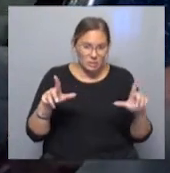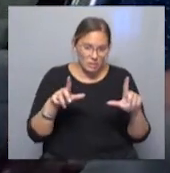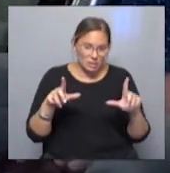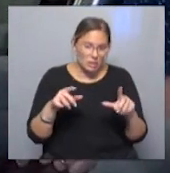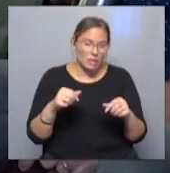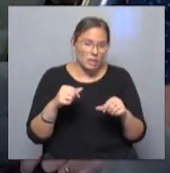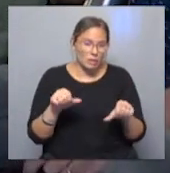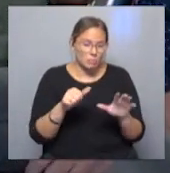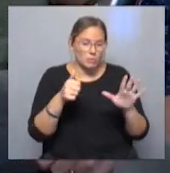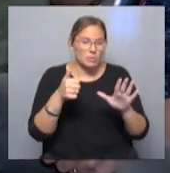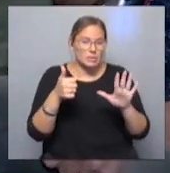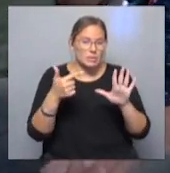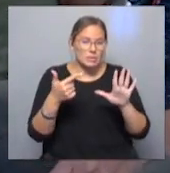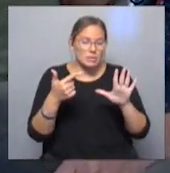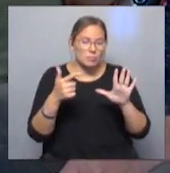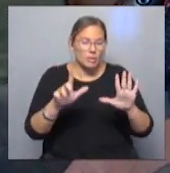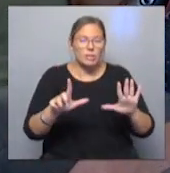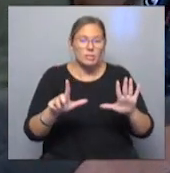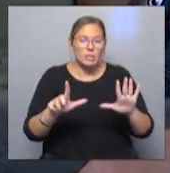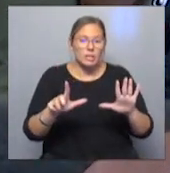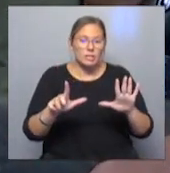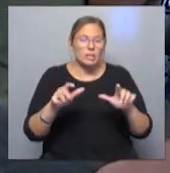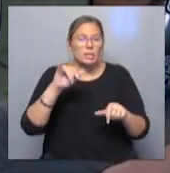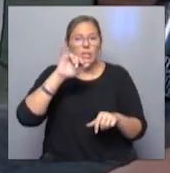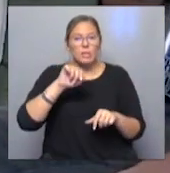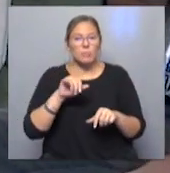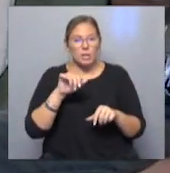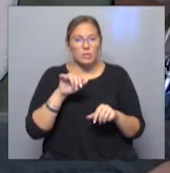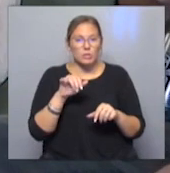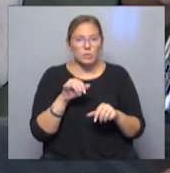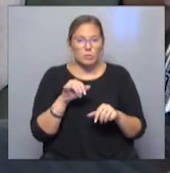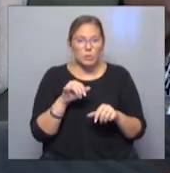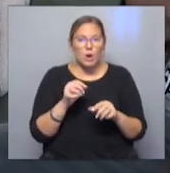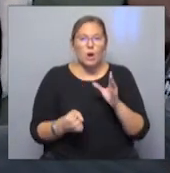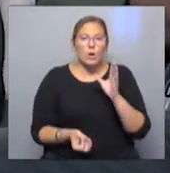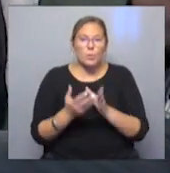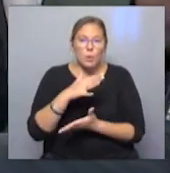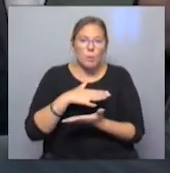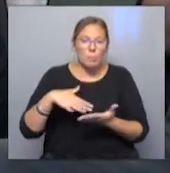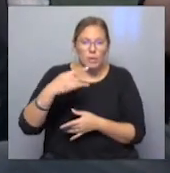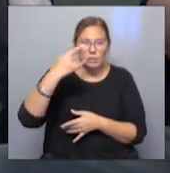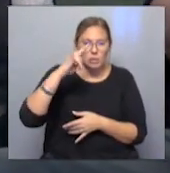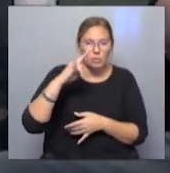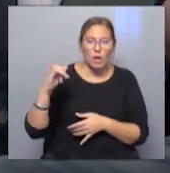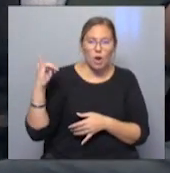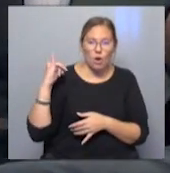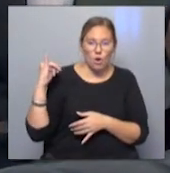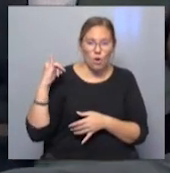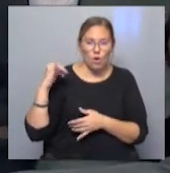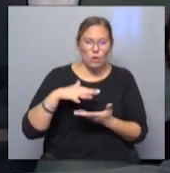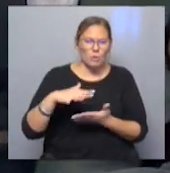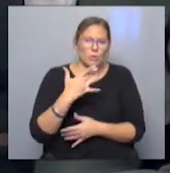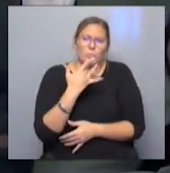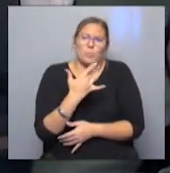estar el 7 de mayo en la nueva Plaza de Toros de Colonia, ese lugar maravilloso